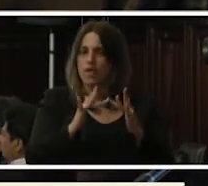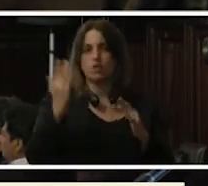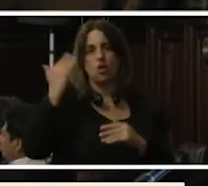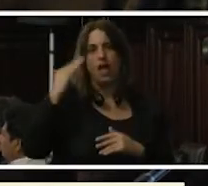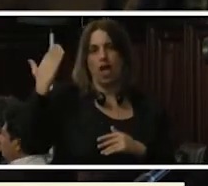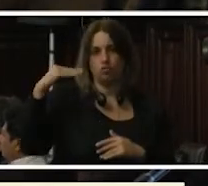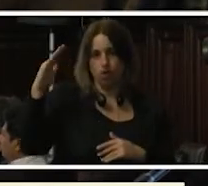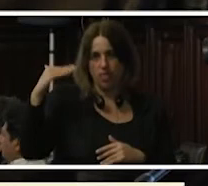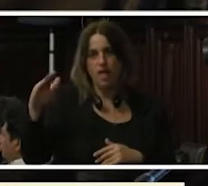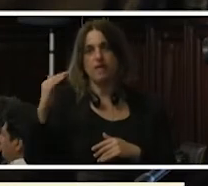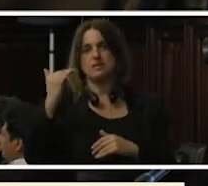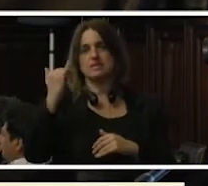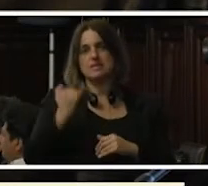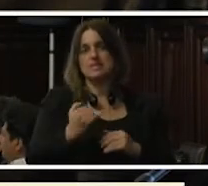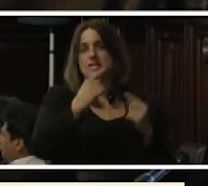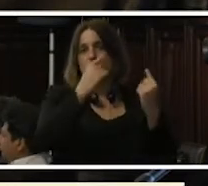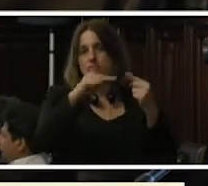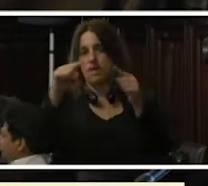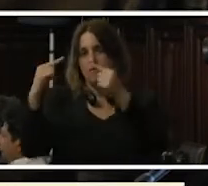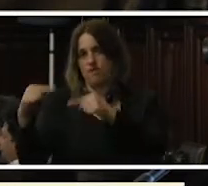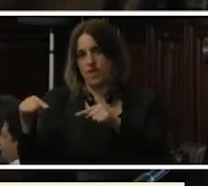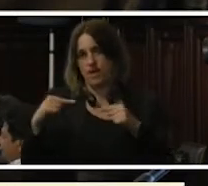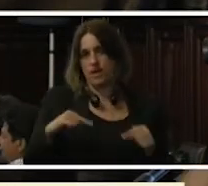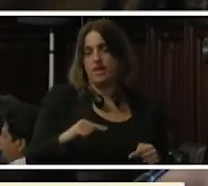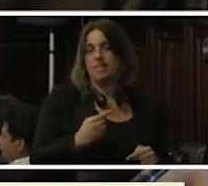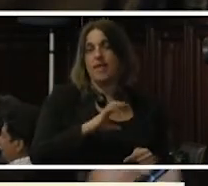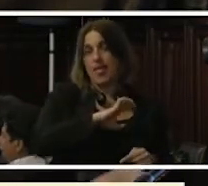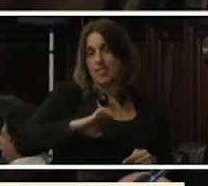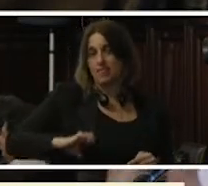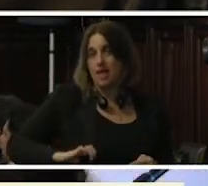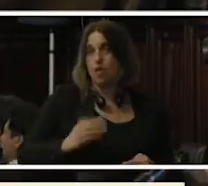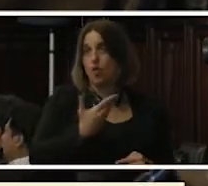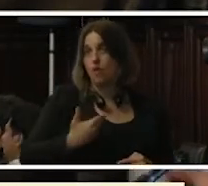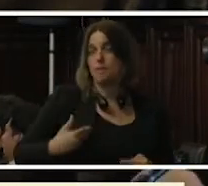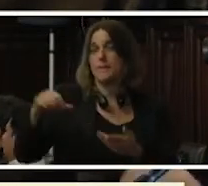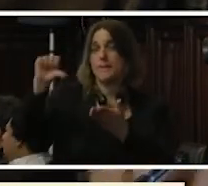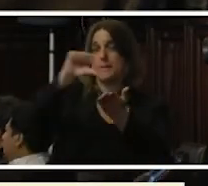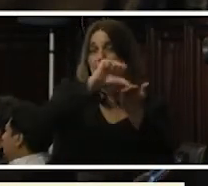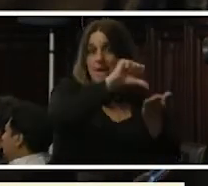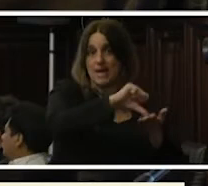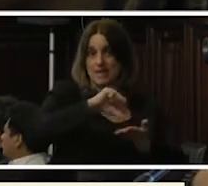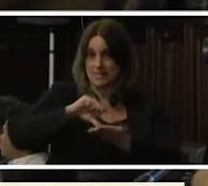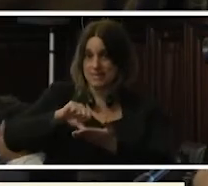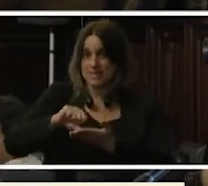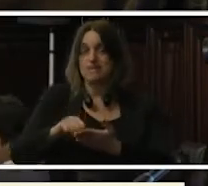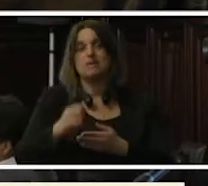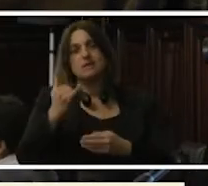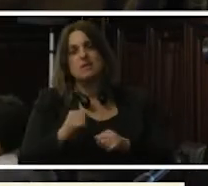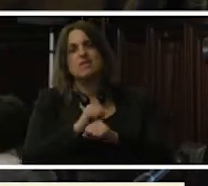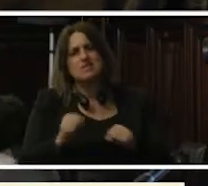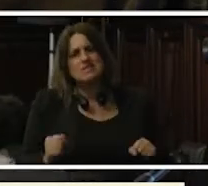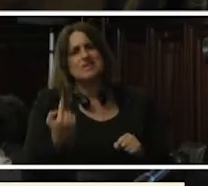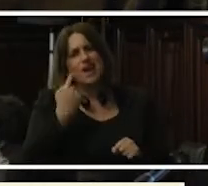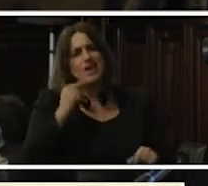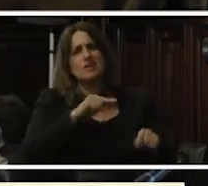autoridades de los estados para poder tener, sí, tenemos